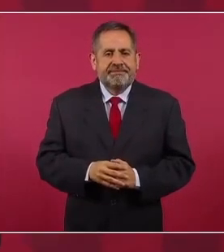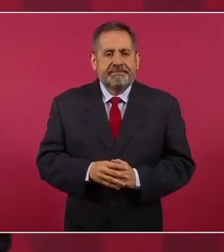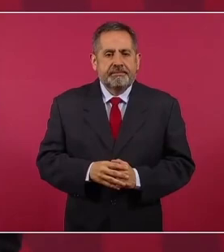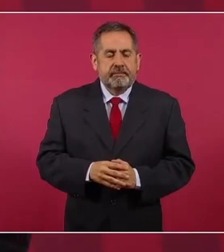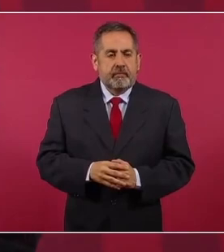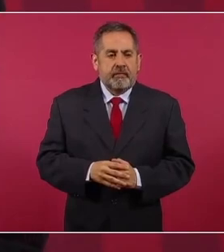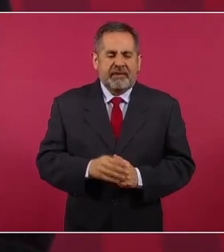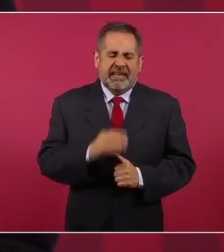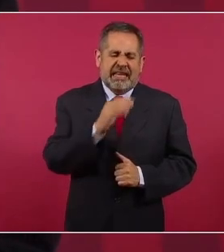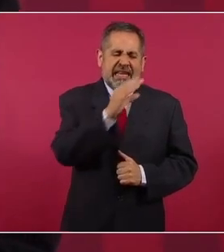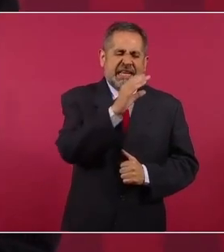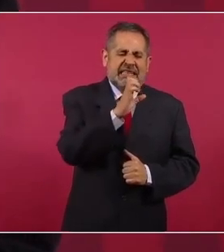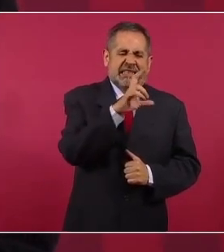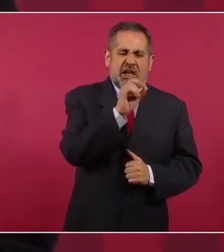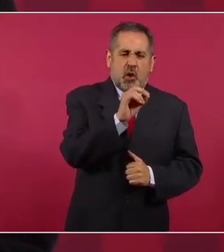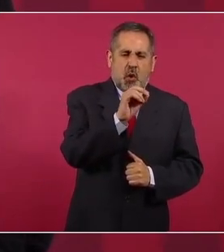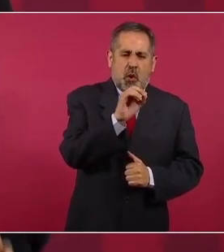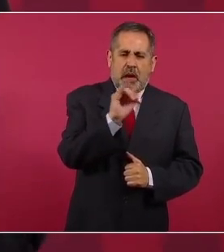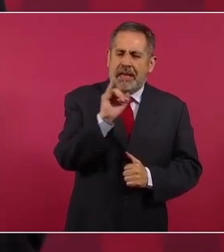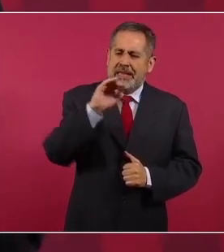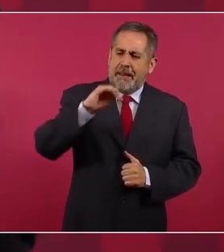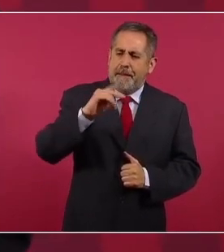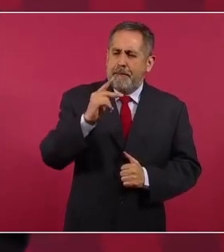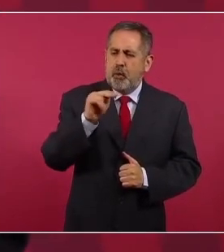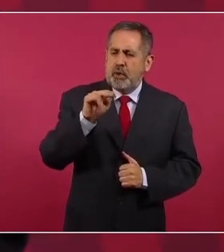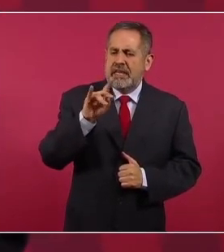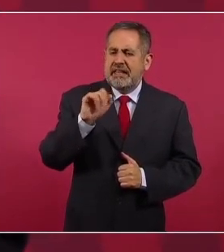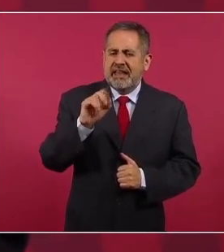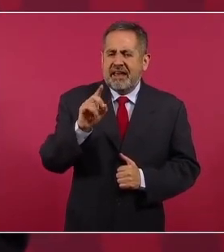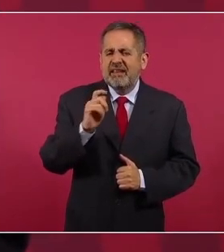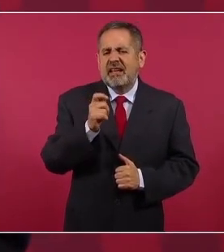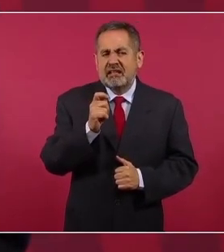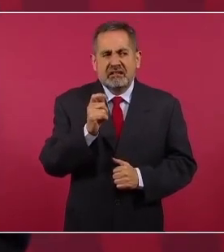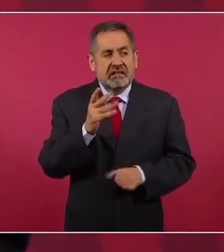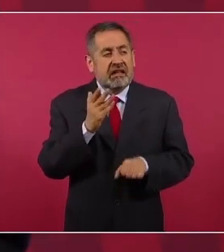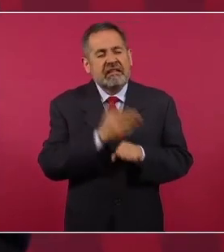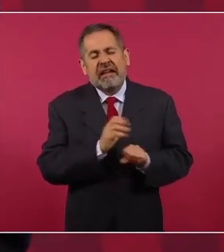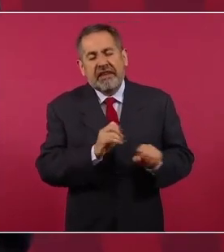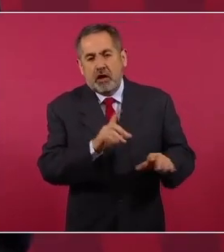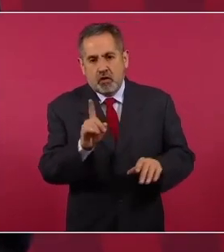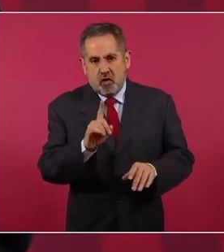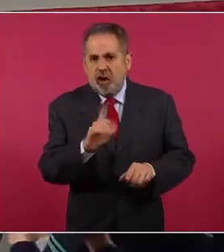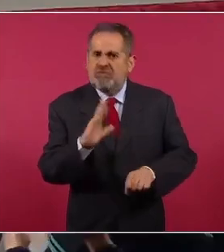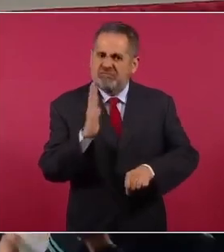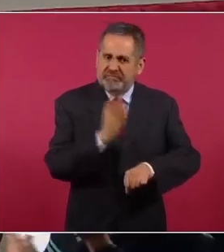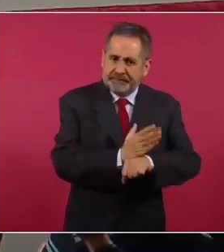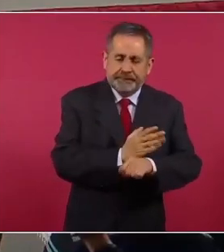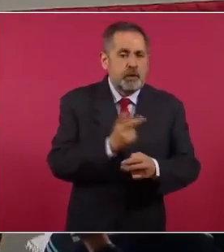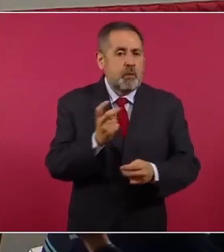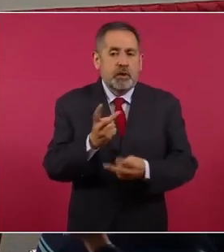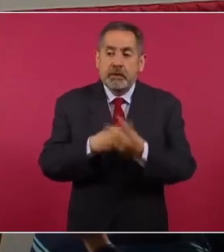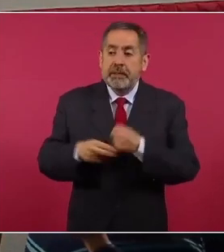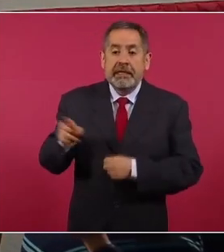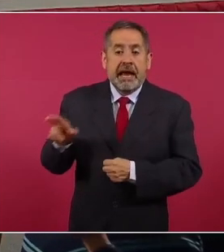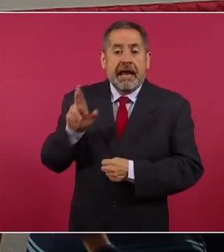cero impunidad, y por eso nos acompaña aquí Ricardo Mejía Verdeja, que